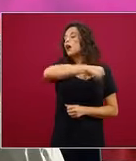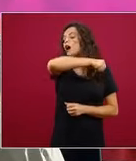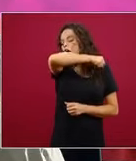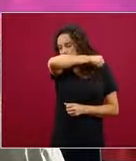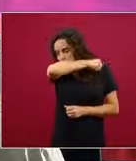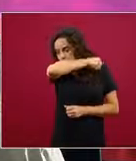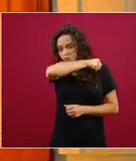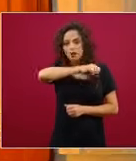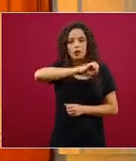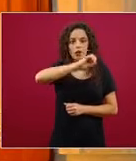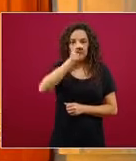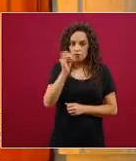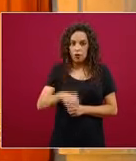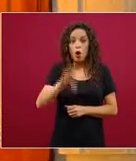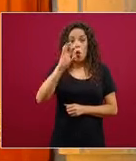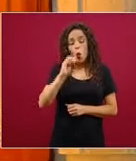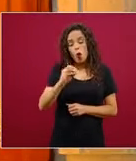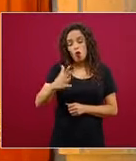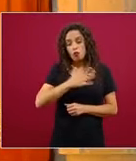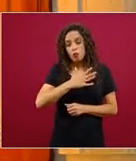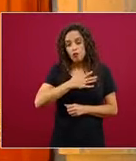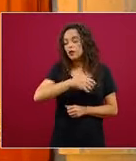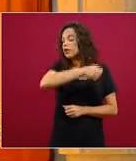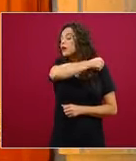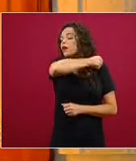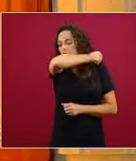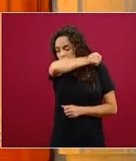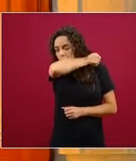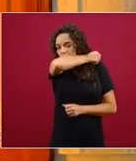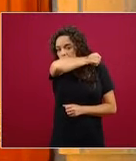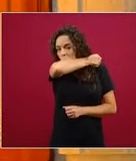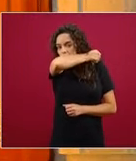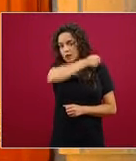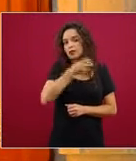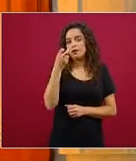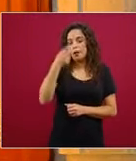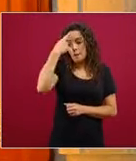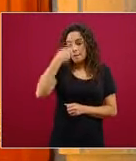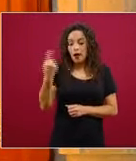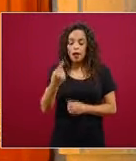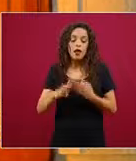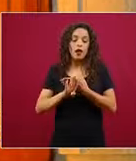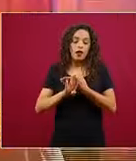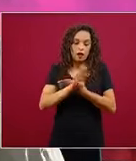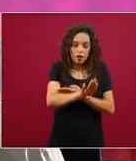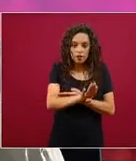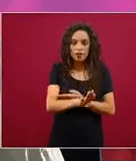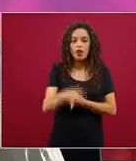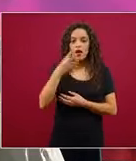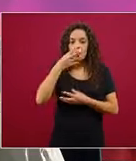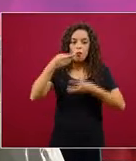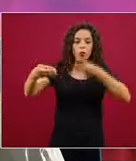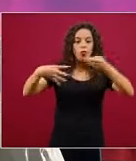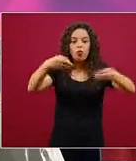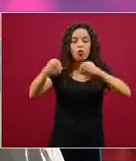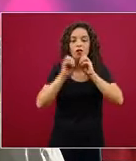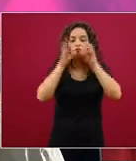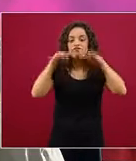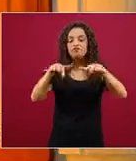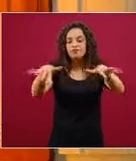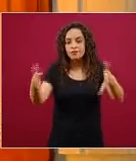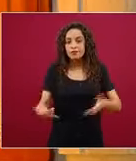estornudo o el toser en el ángulo interno del codo para evitar dispersar, y lógicamente el uso